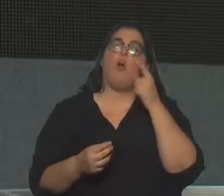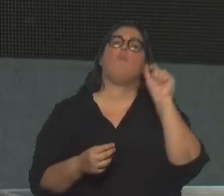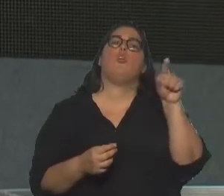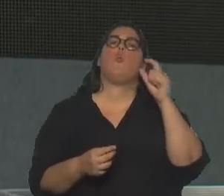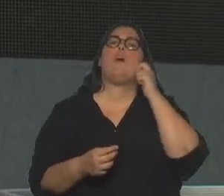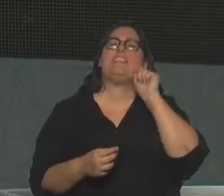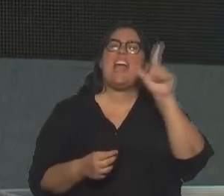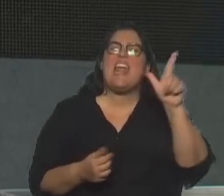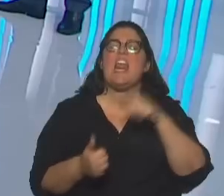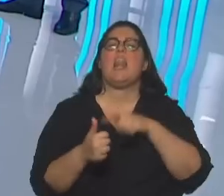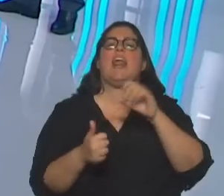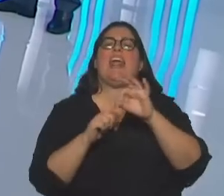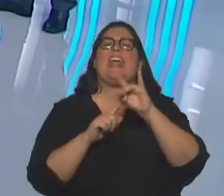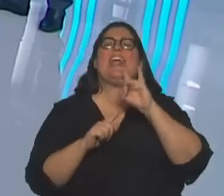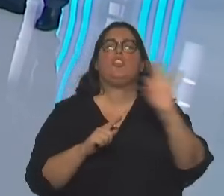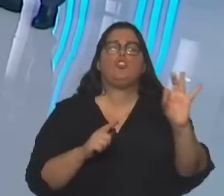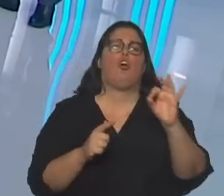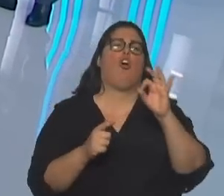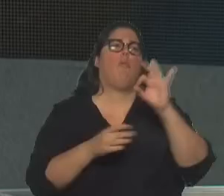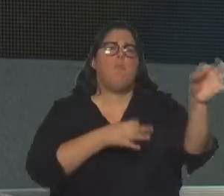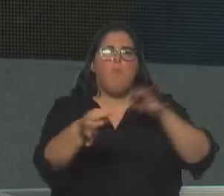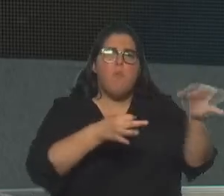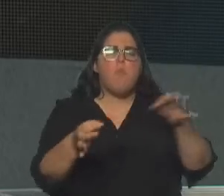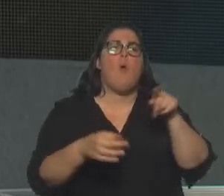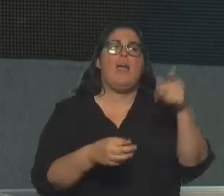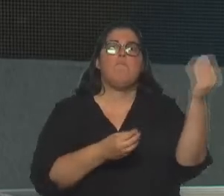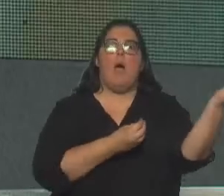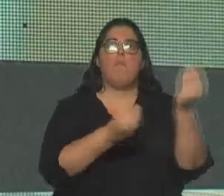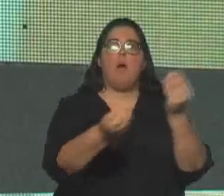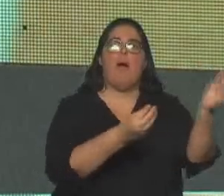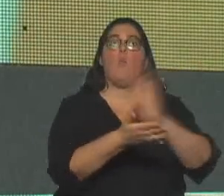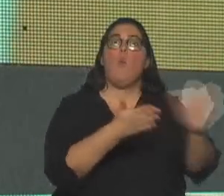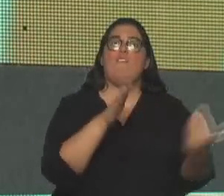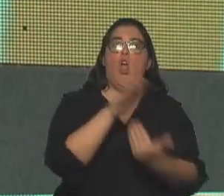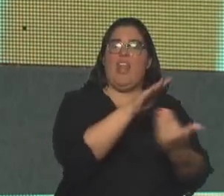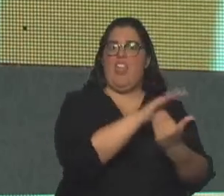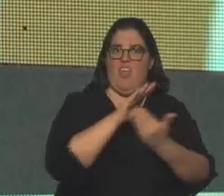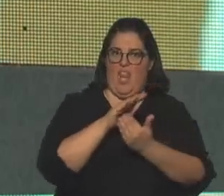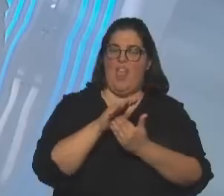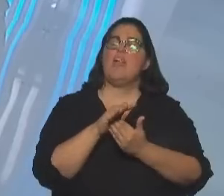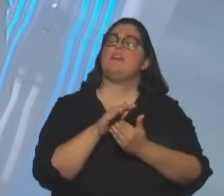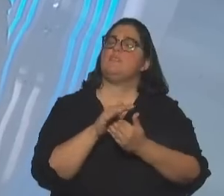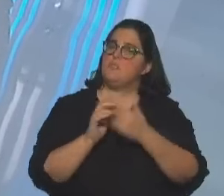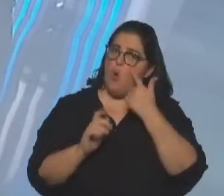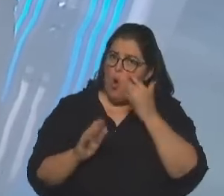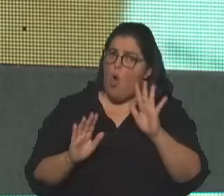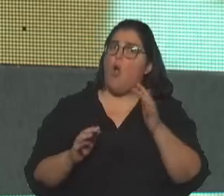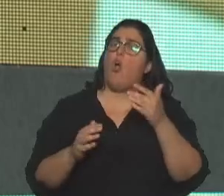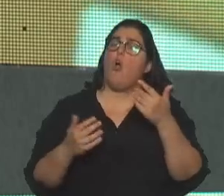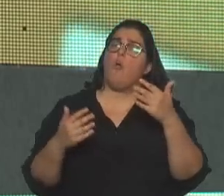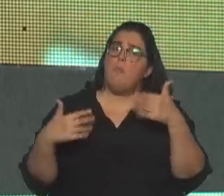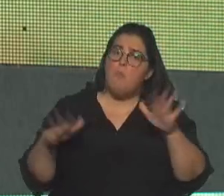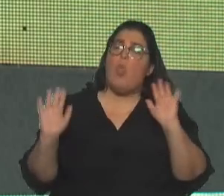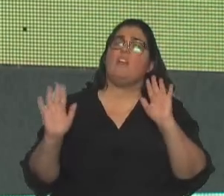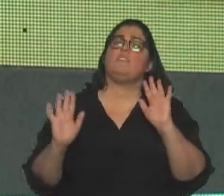en Quito, bueno, en distintas localidades son figuras que emergen como líderes. Digo, también podemos manejar la